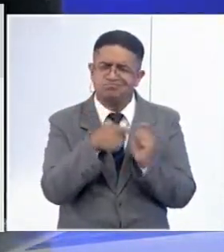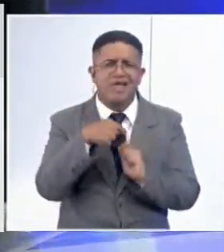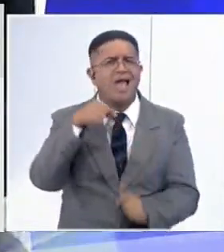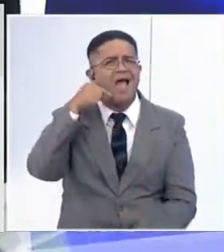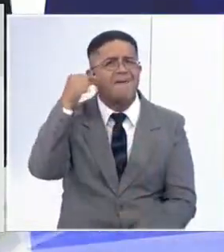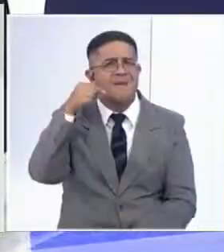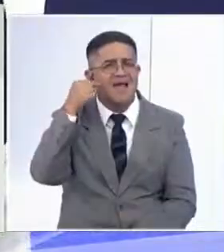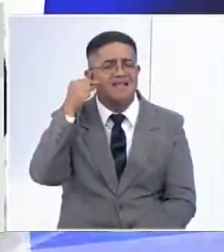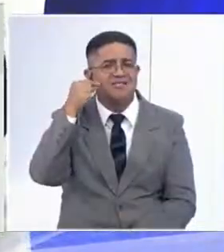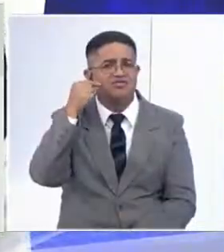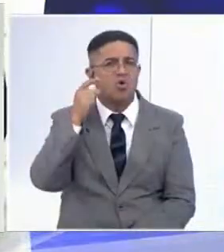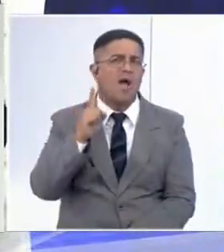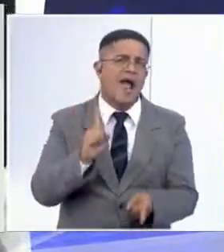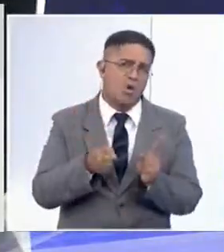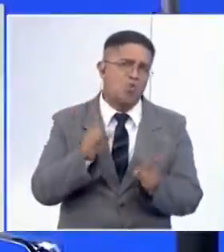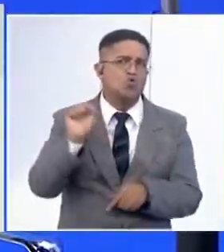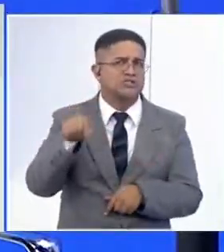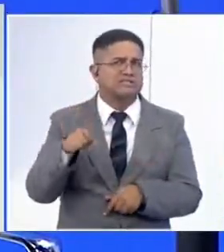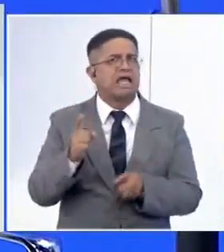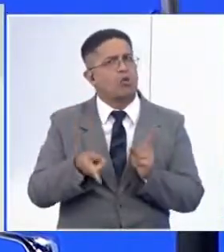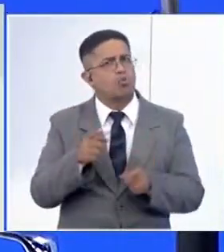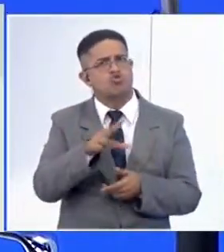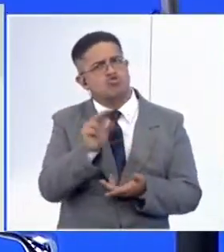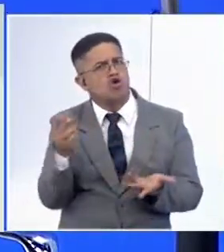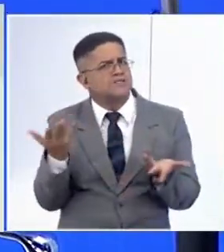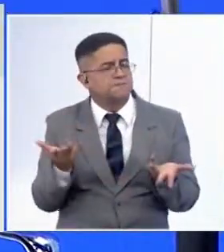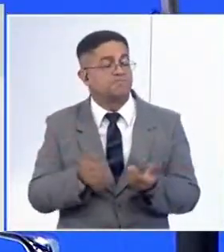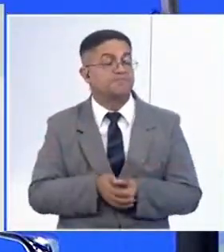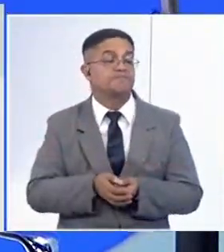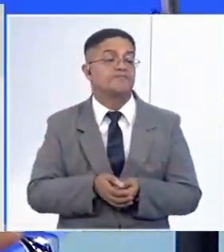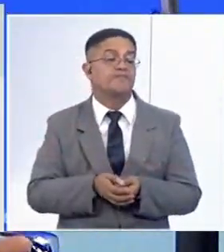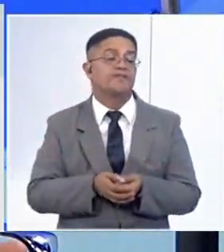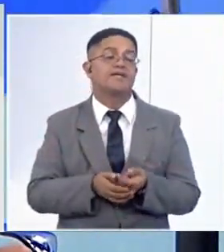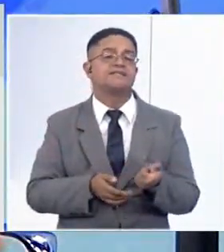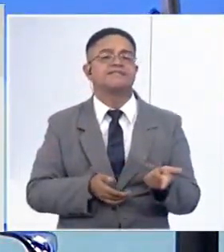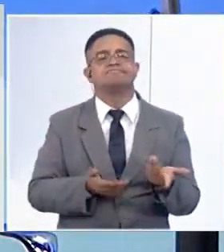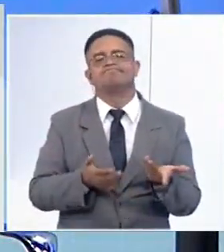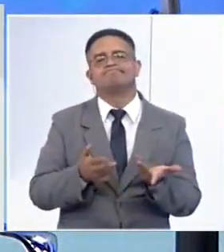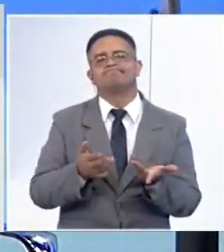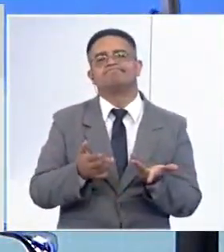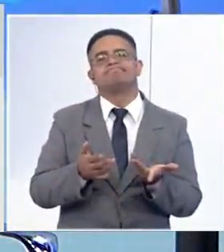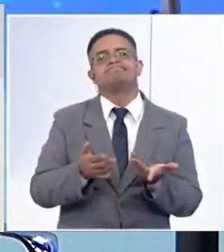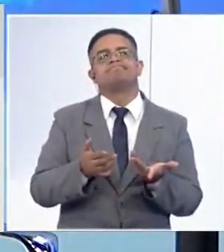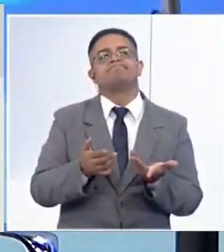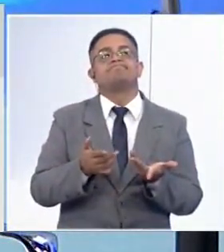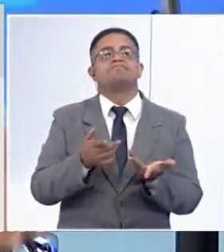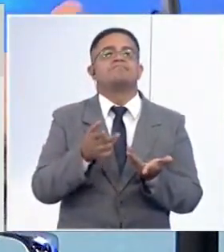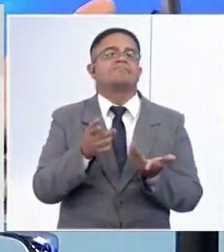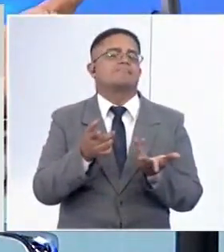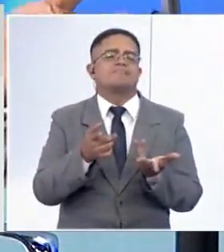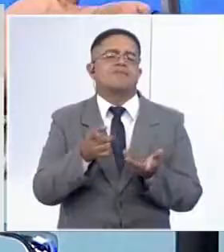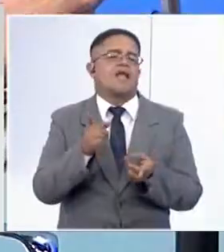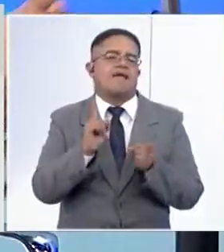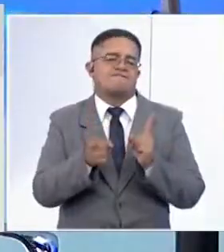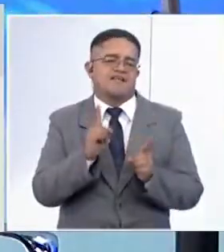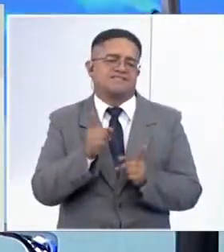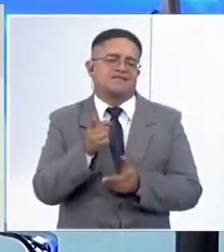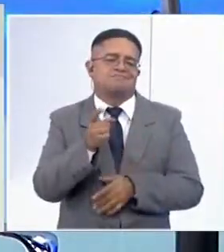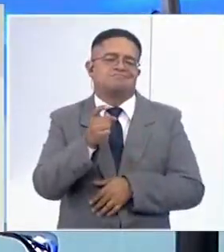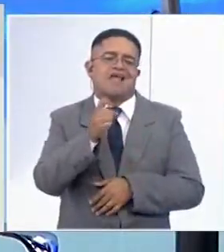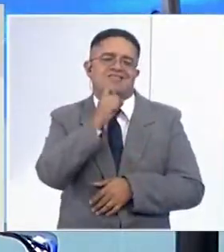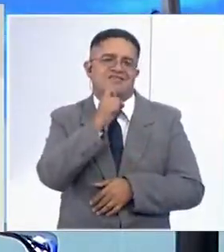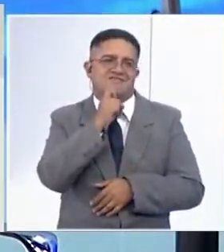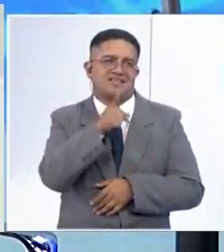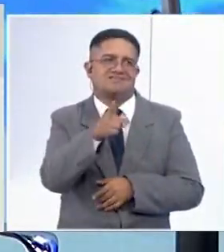algunos casos sí, otros casos no. Fíjate, ¿sabes que medicina 2 más 2 nunca es 4? Nunca. Entonces es muy frecuente eso, que es importante que lo